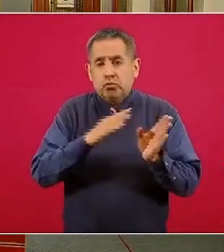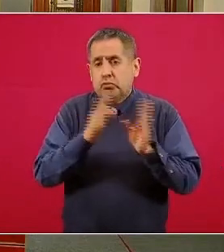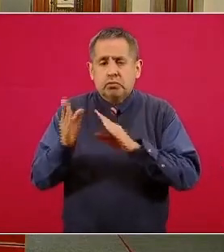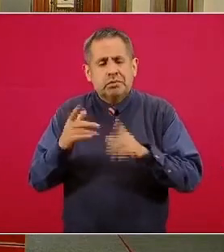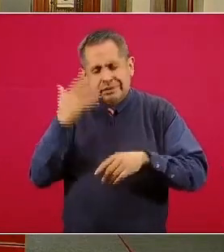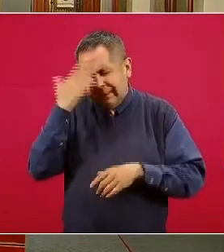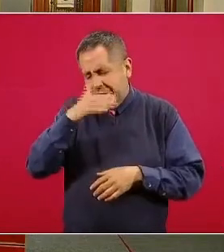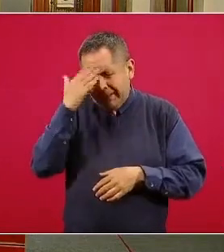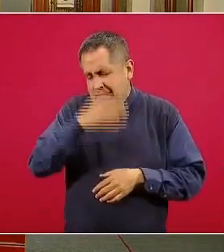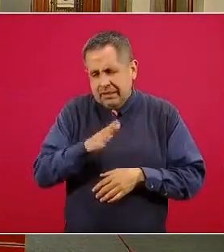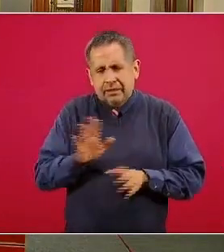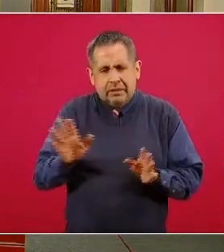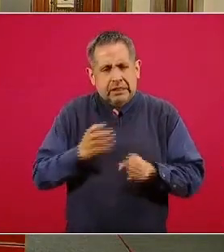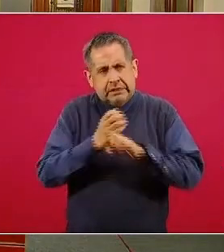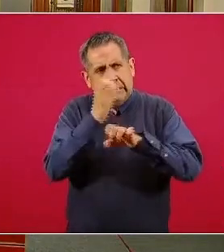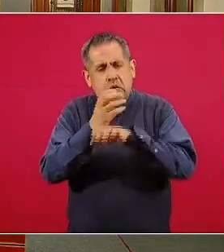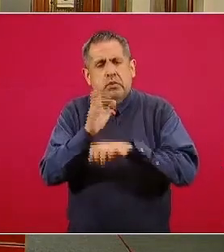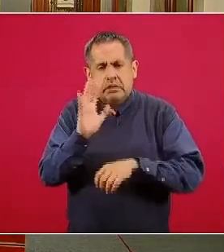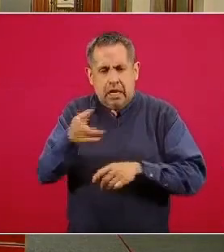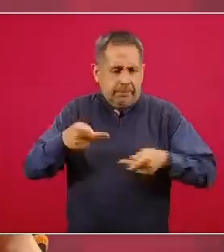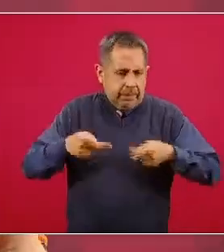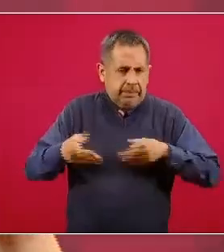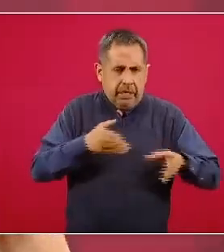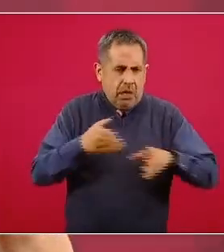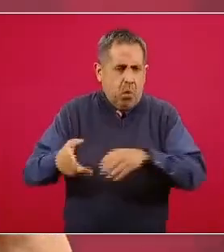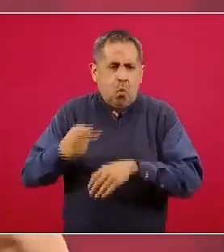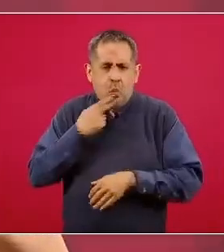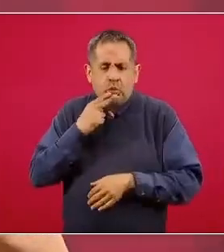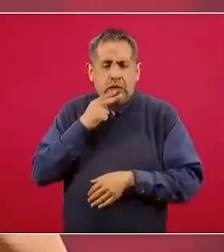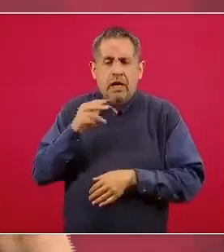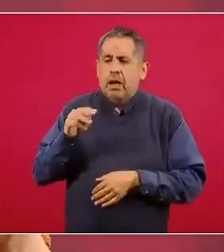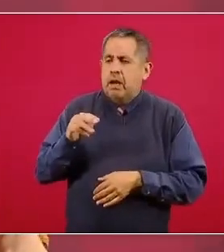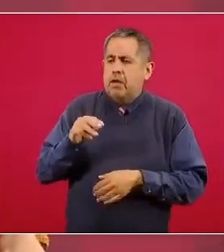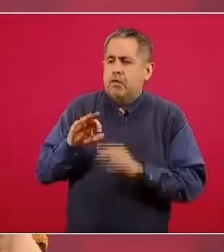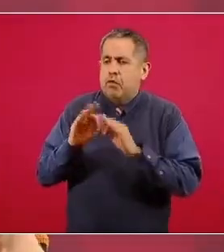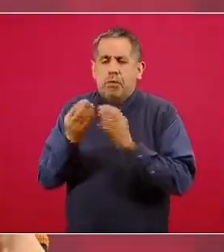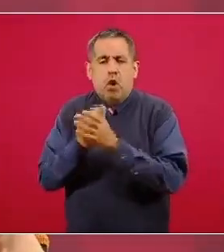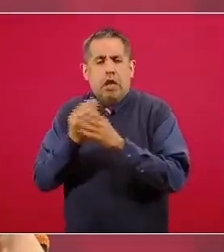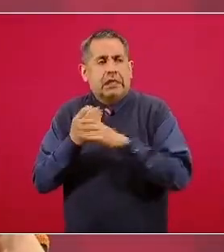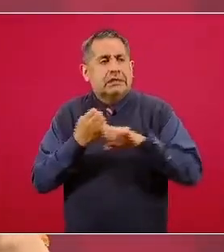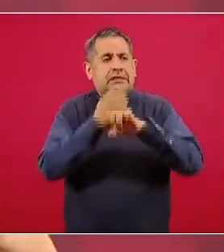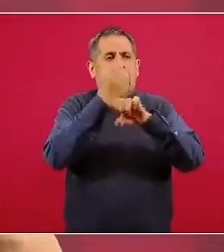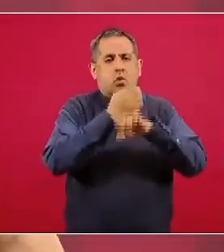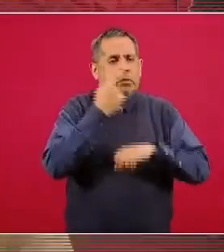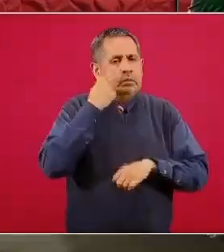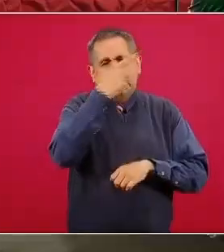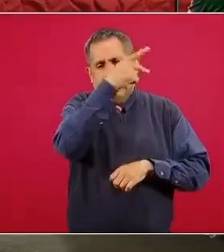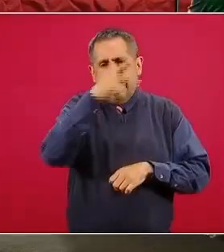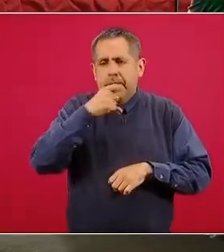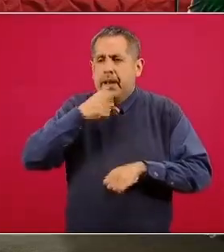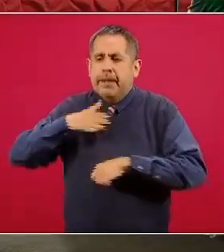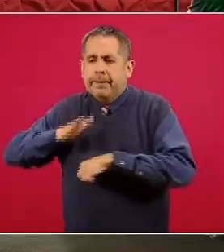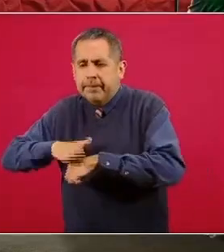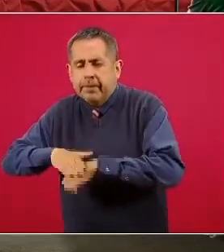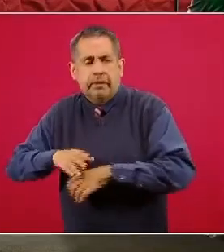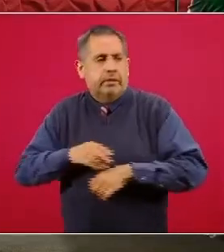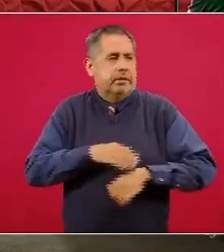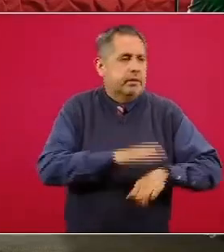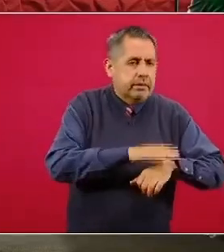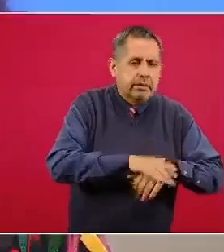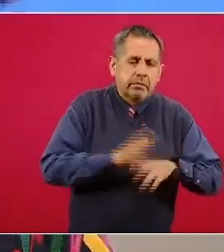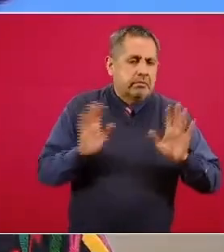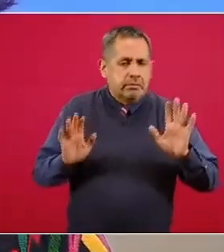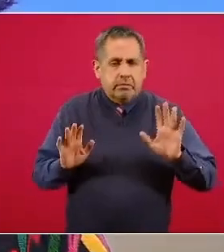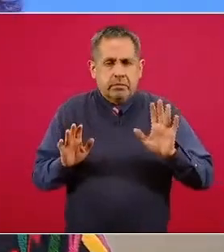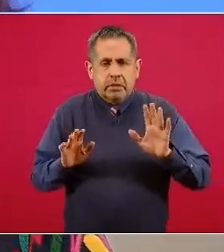horarios y todo esto, entonces ellos lo saben y lo que se está haciendo es usar métodos locales para poder convocar, o sea, dicho de otra